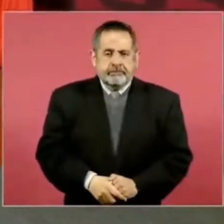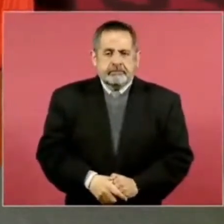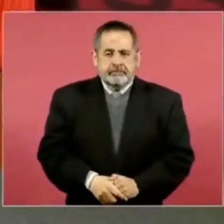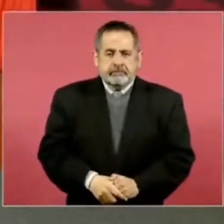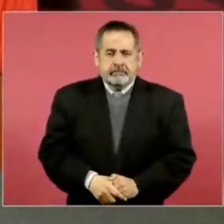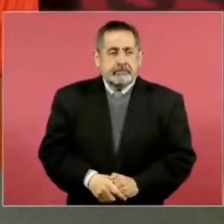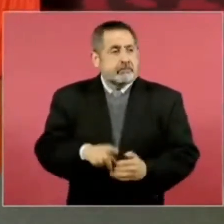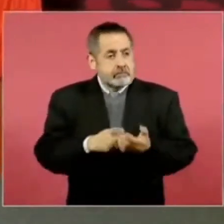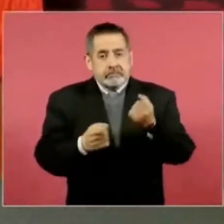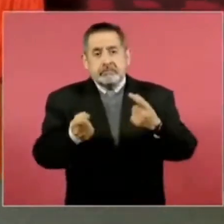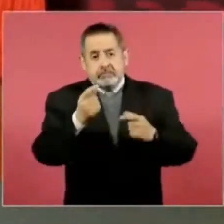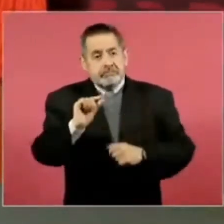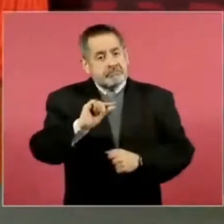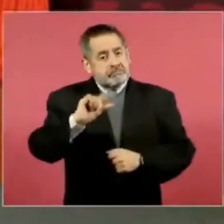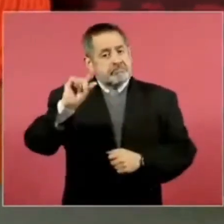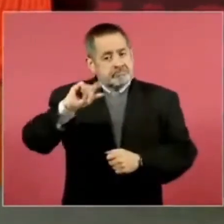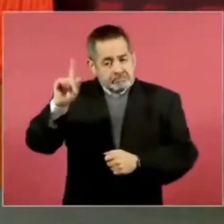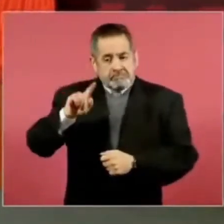profesionales,